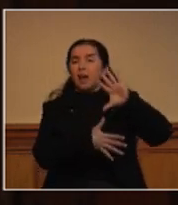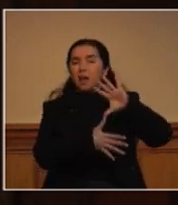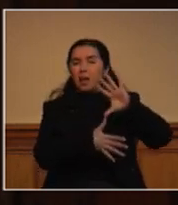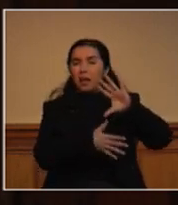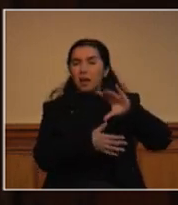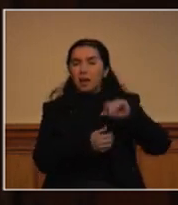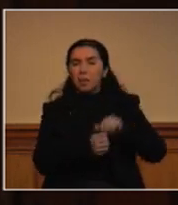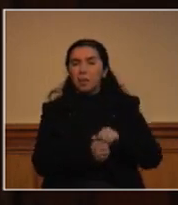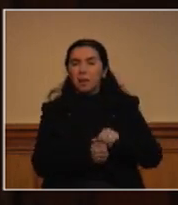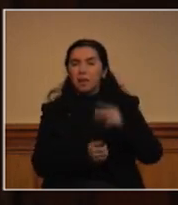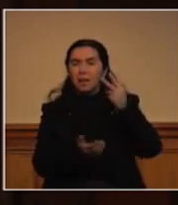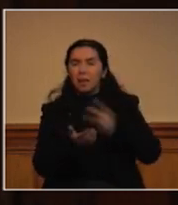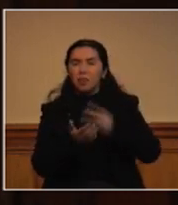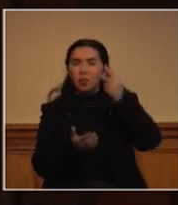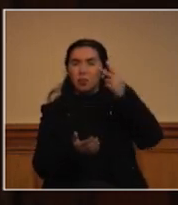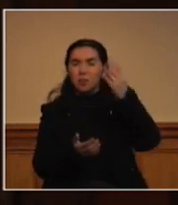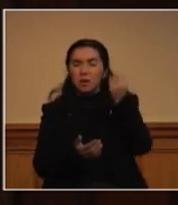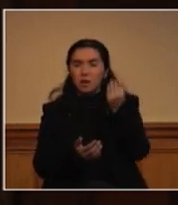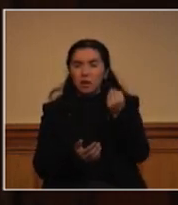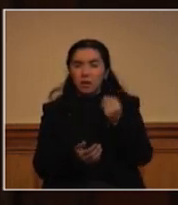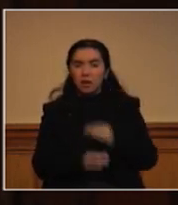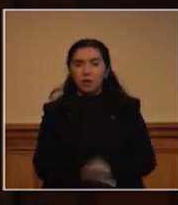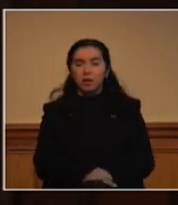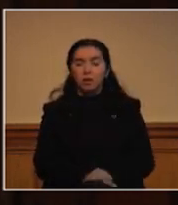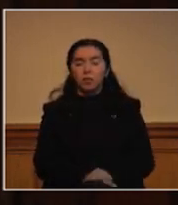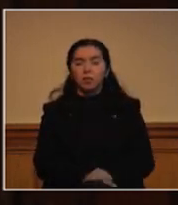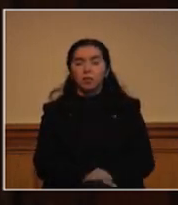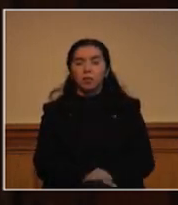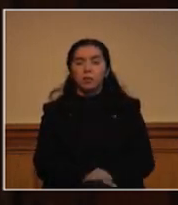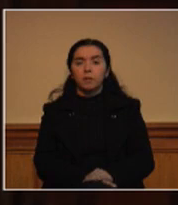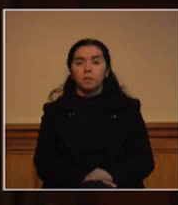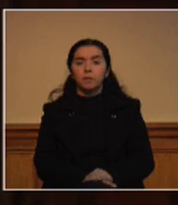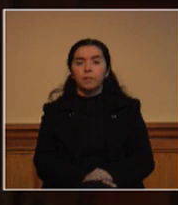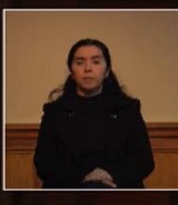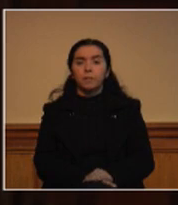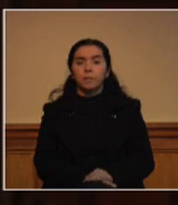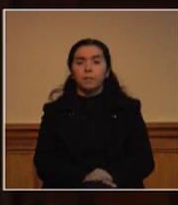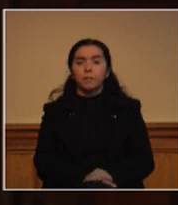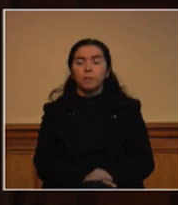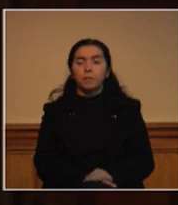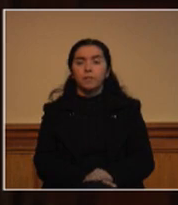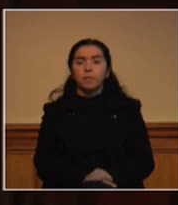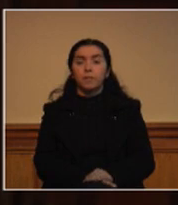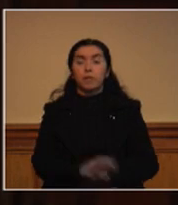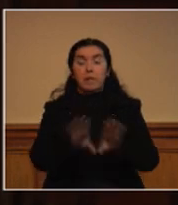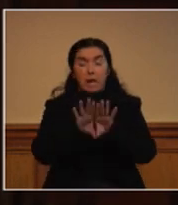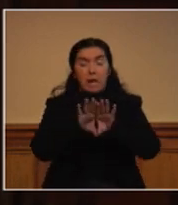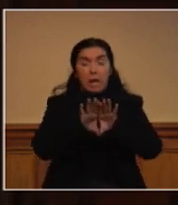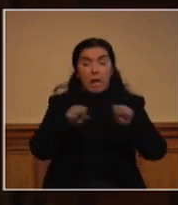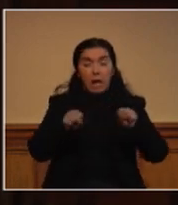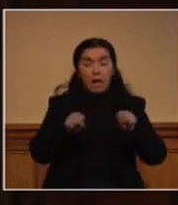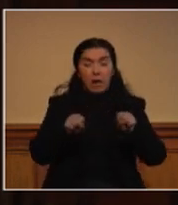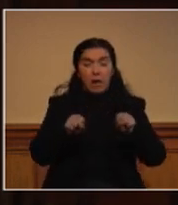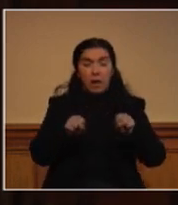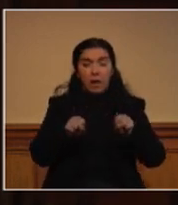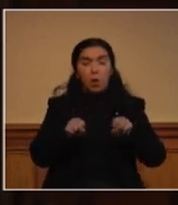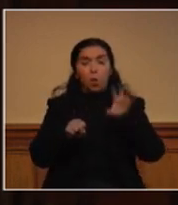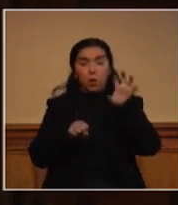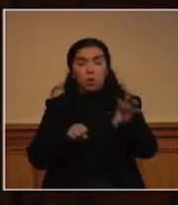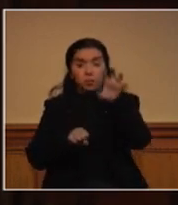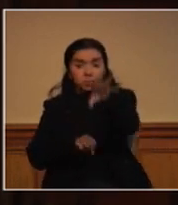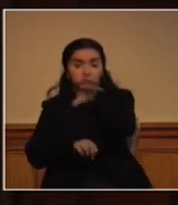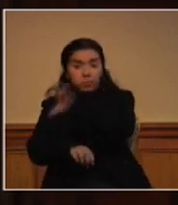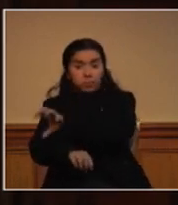San Pablo en 2014, por medio de la cual también se establecen los acuerdos regionales